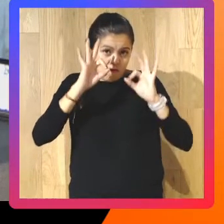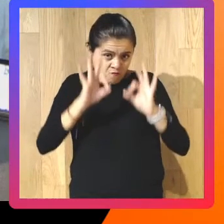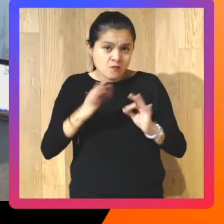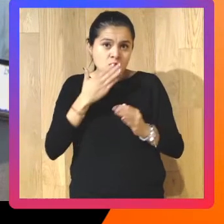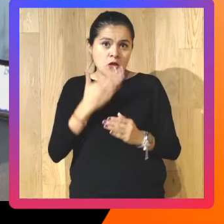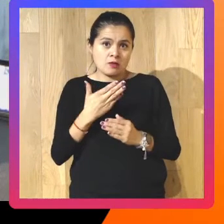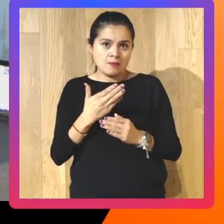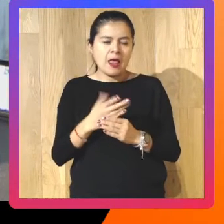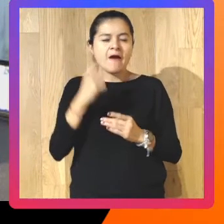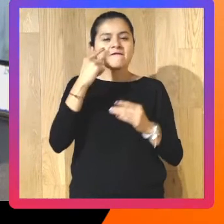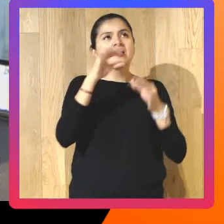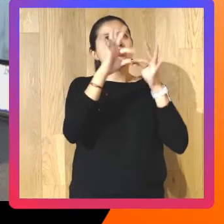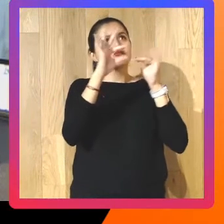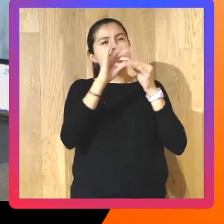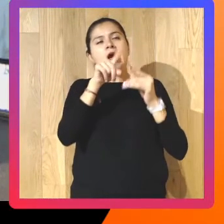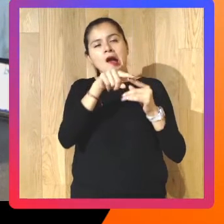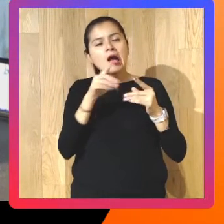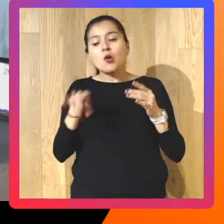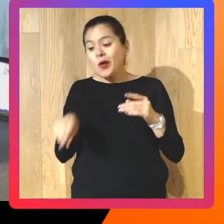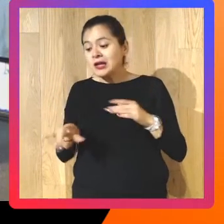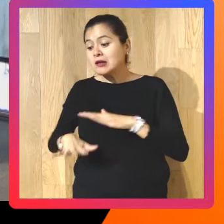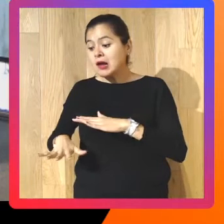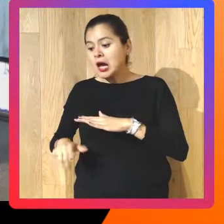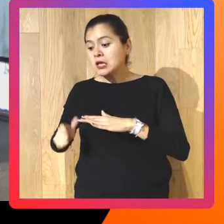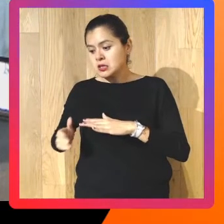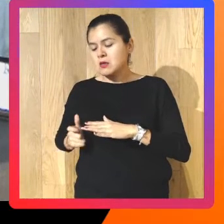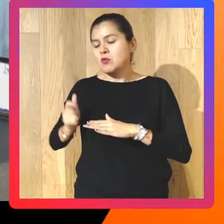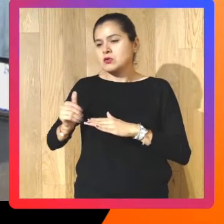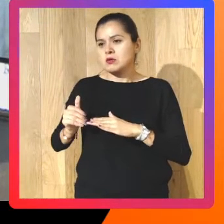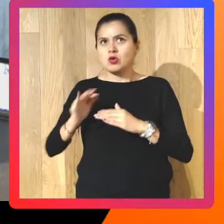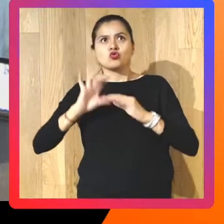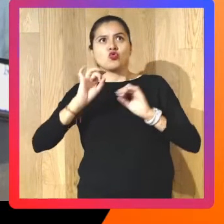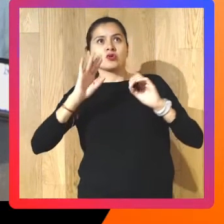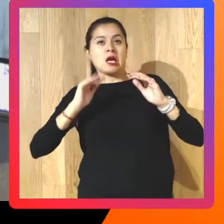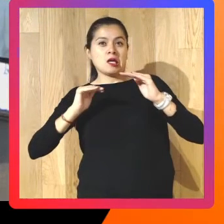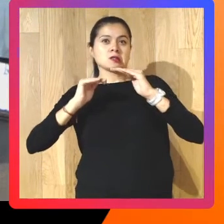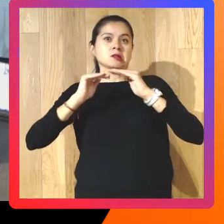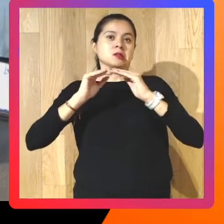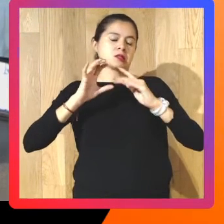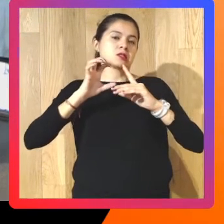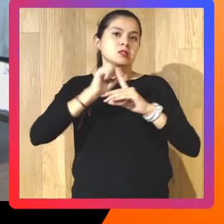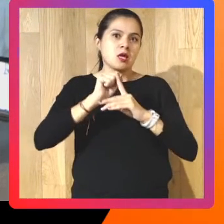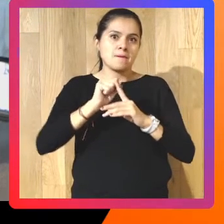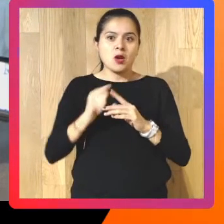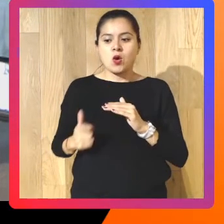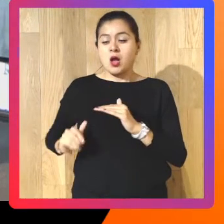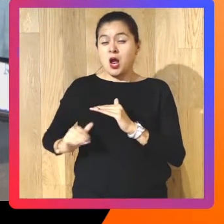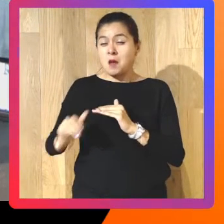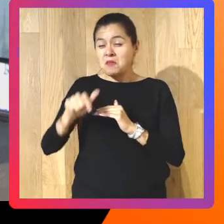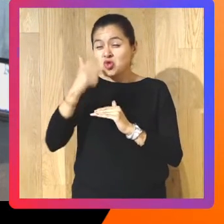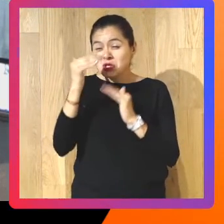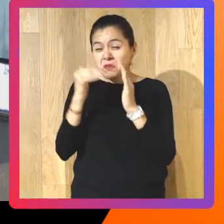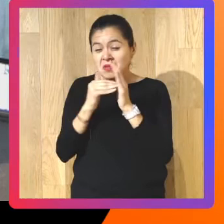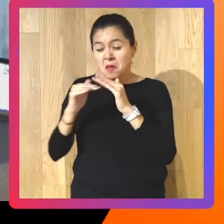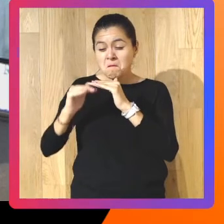que a tu compañero de abajo le vamos a subir y a lo mejor a ti no, porque tú ya alcanzas a vivir dignamente, pero el que gana menos de 12,000